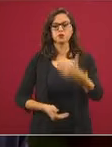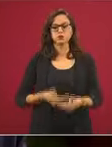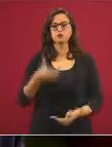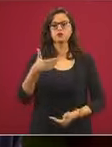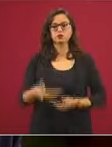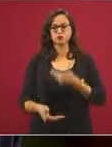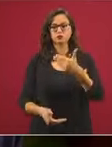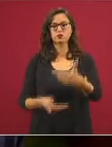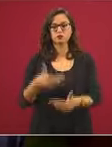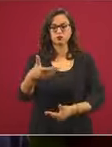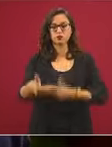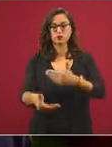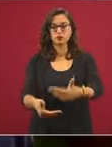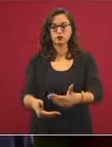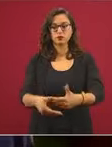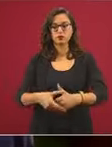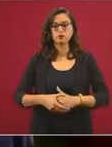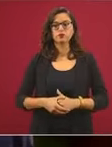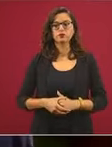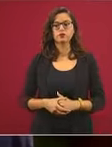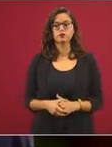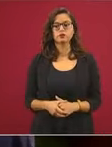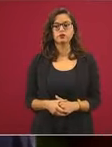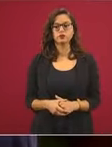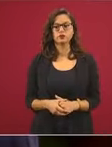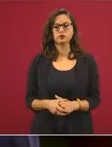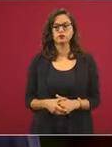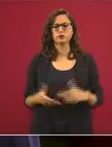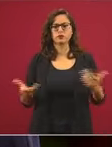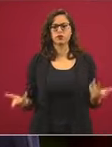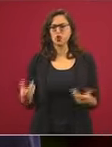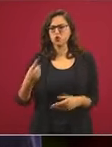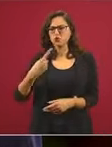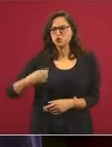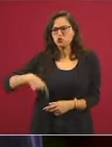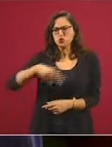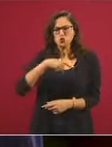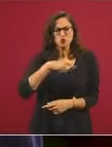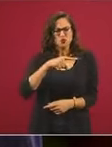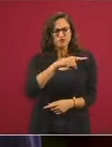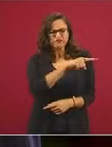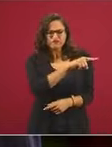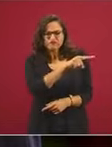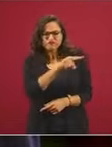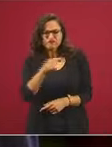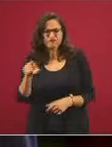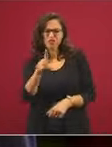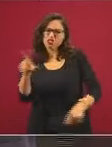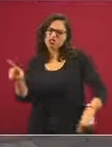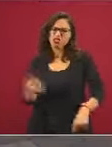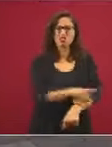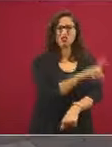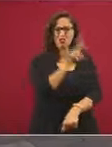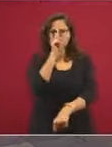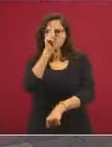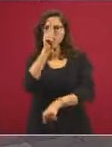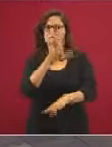No hemos emprendido persecuciones facciosas ni venganzas